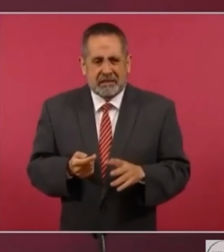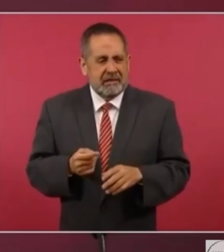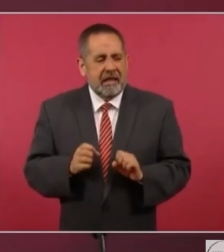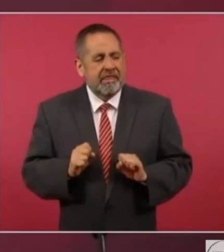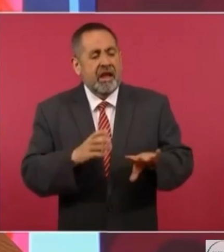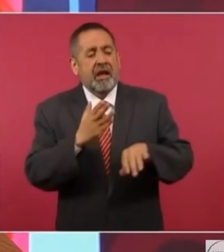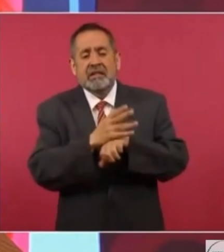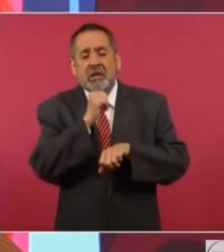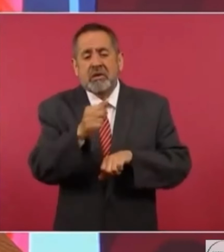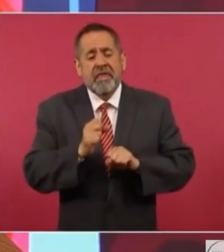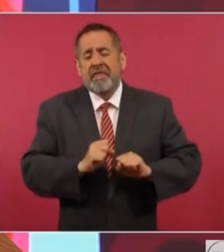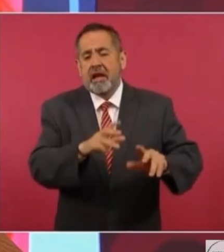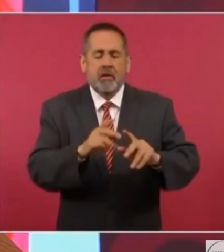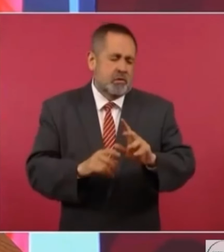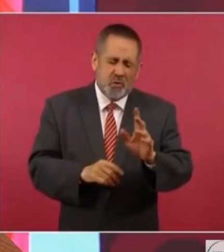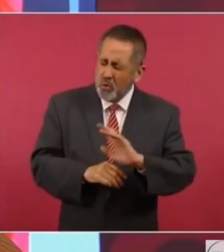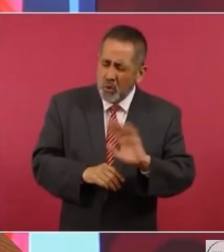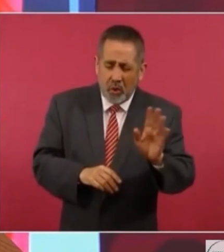impunidad,